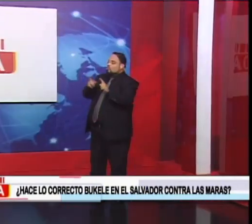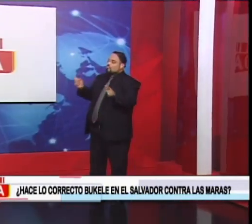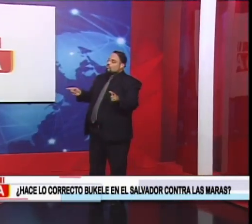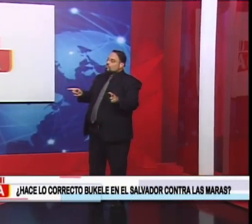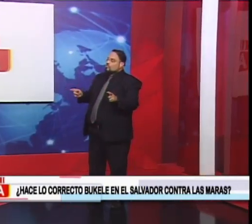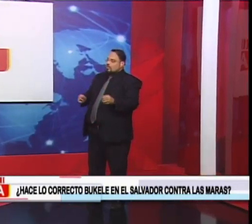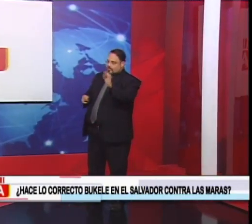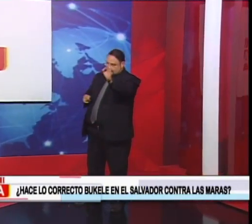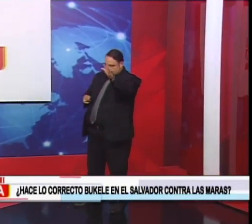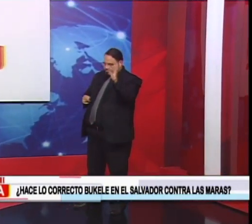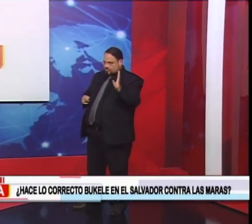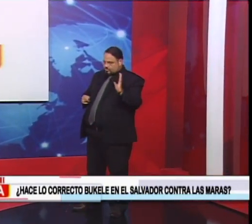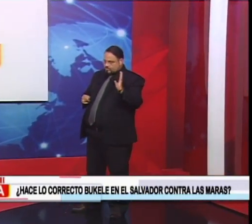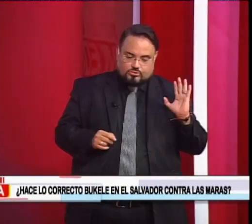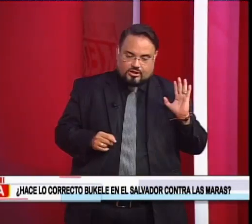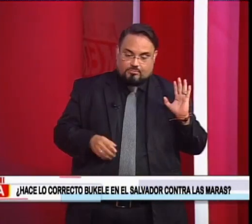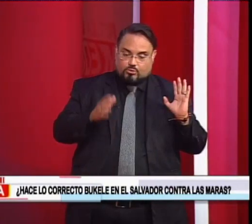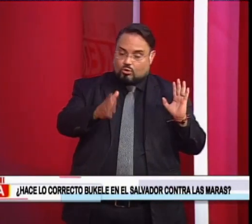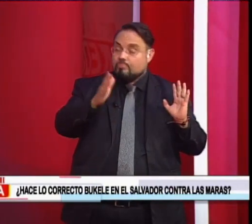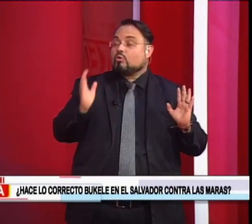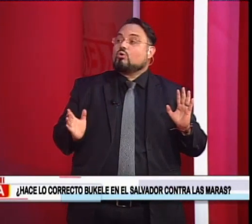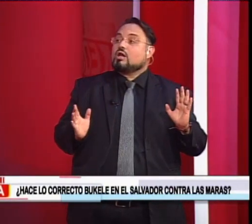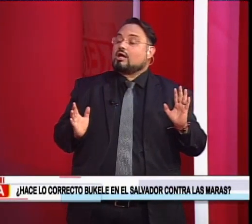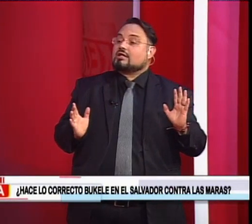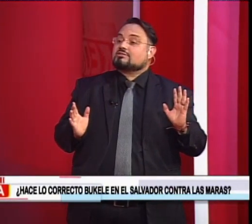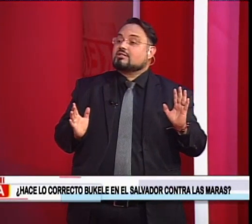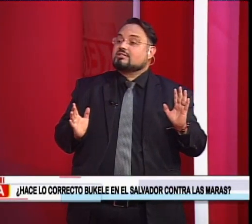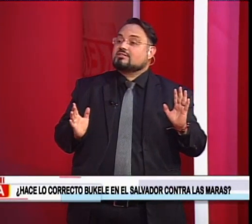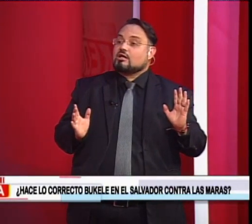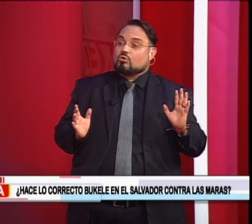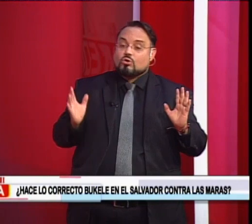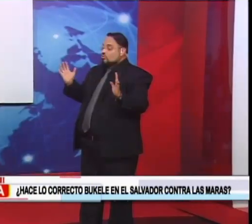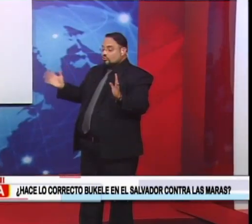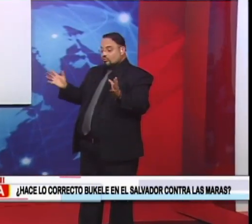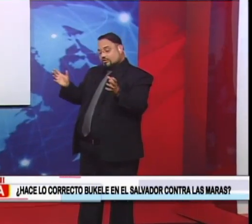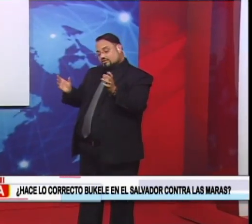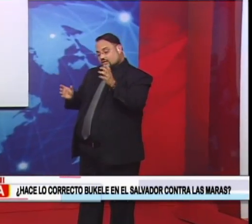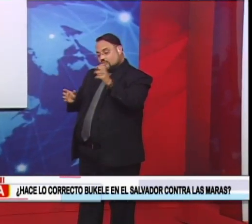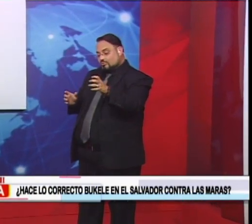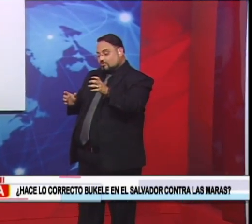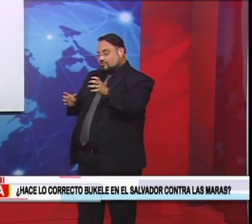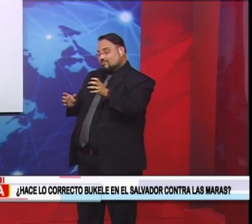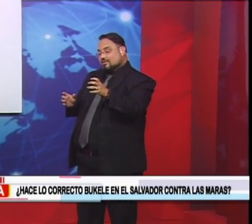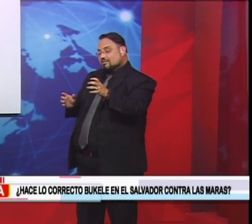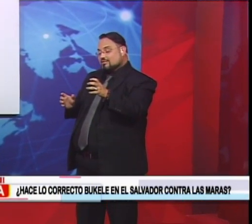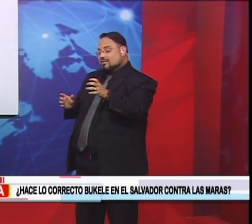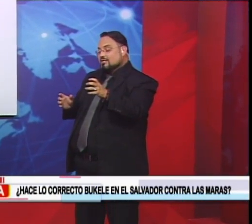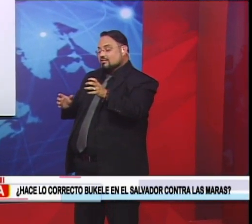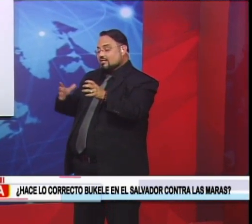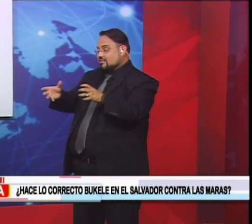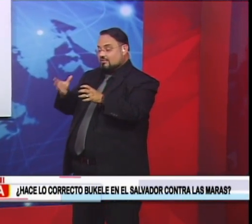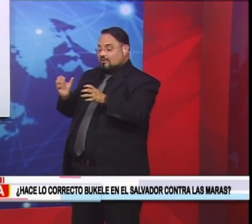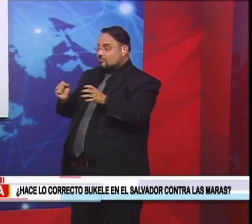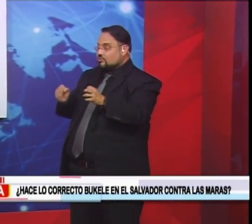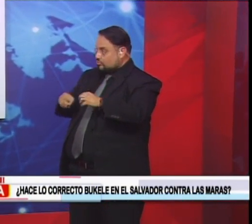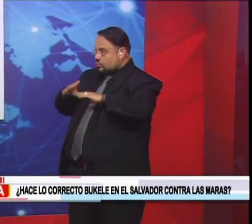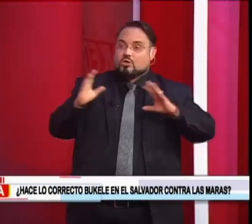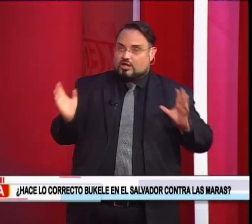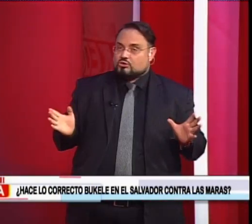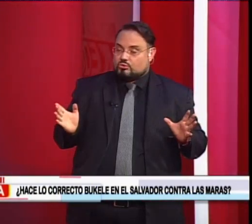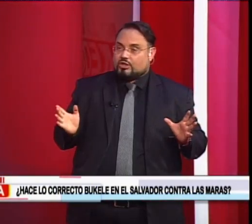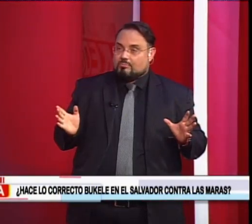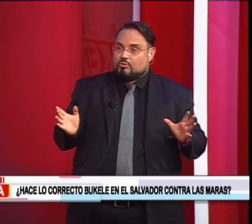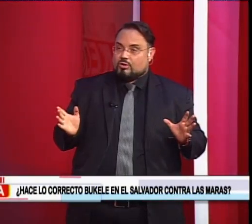hoy por hoy la cárcel de marianna es un ejemplo hoy por hoy la cárcel de izalco donde están juntos ms-13 y barrio